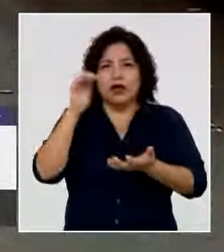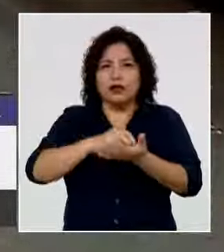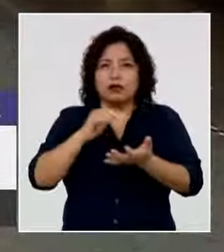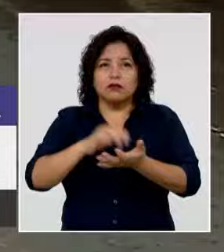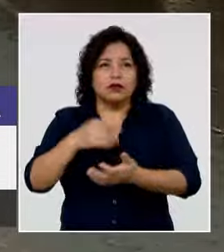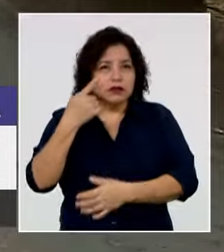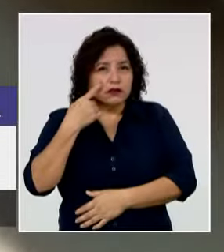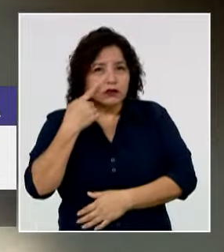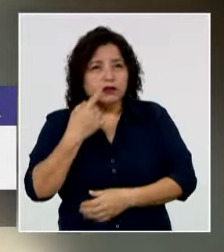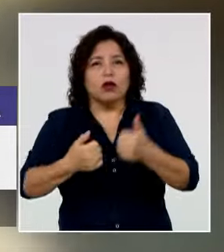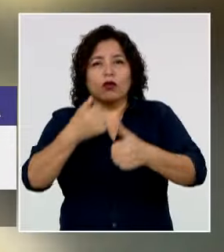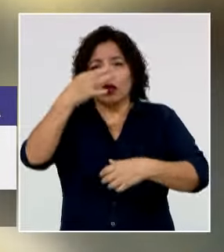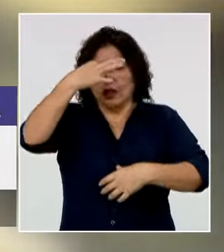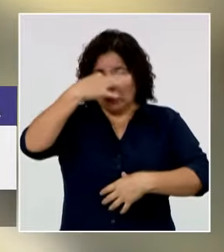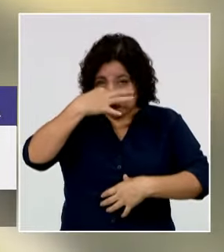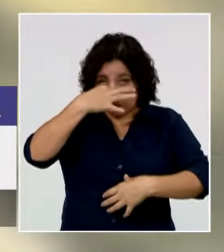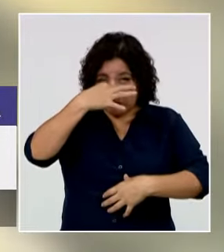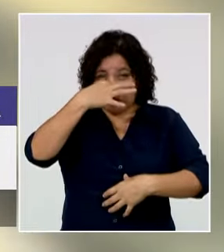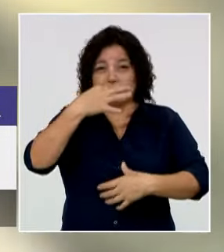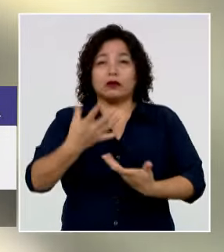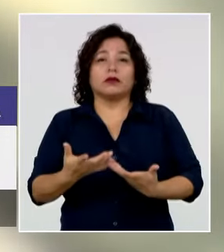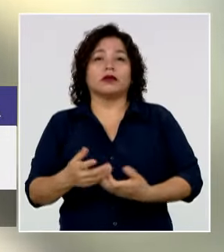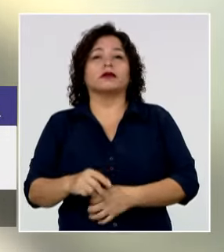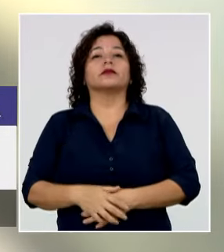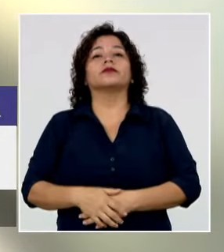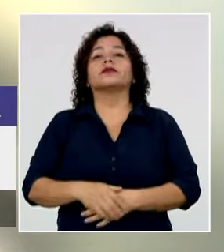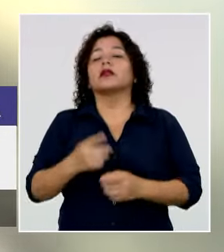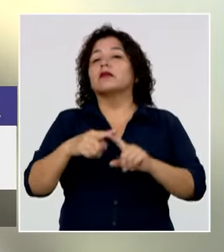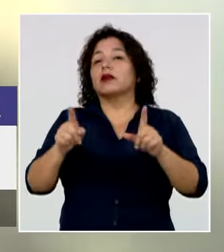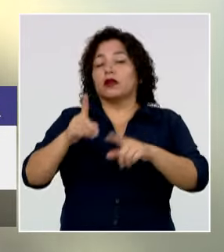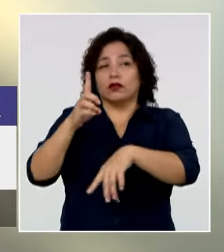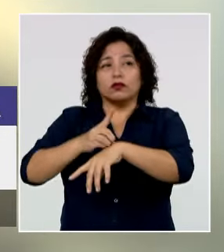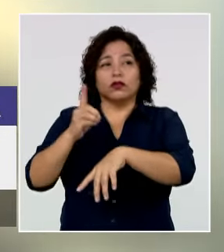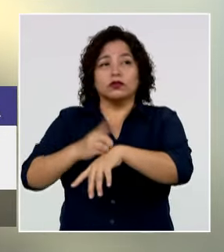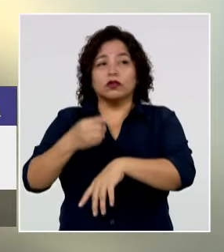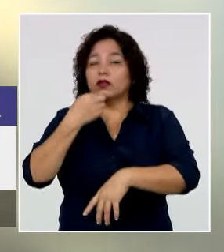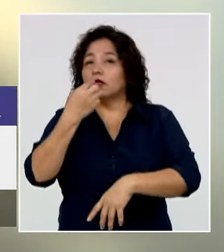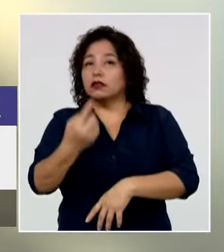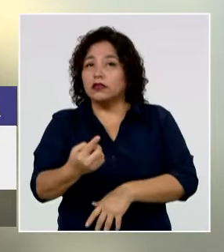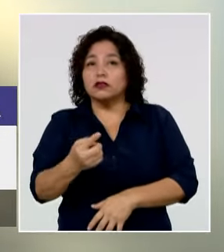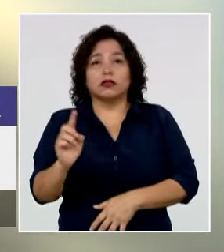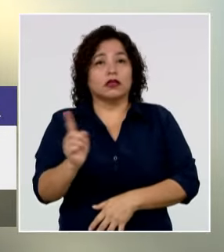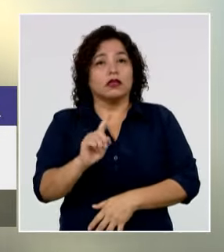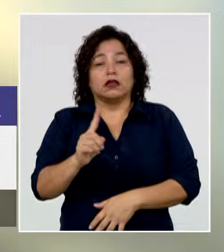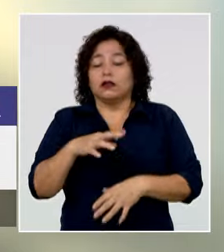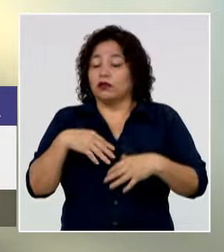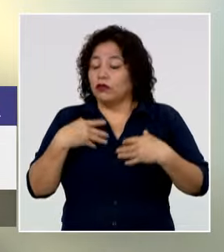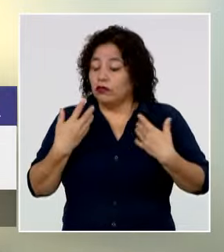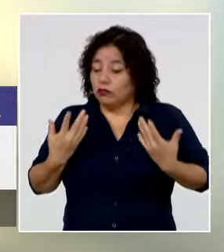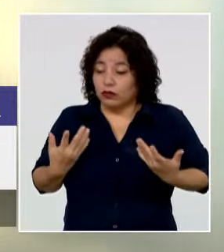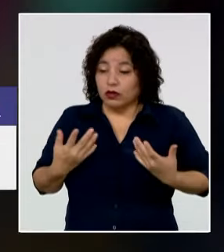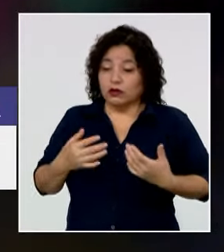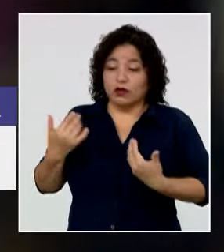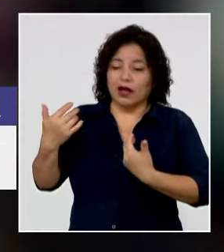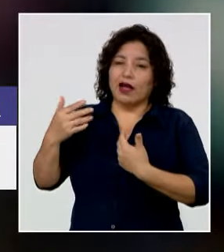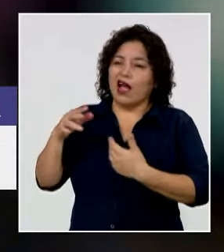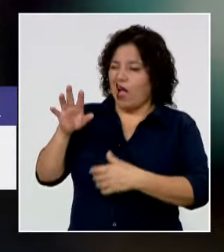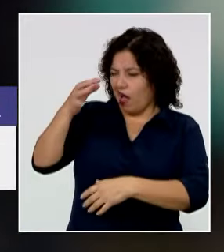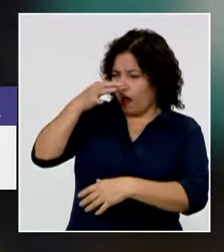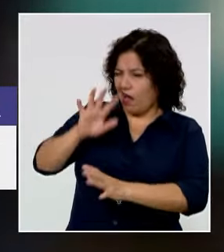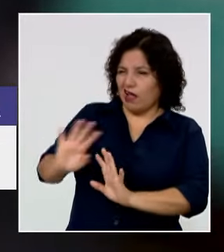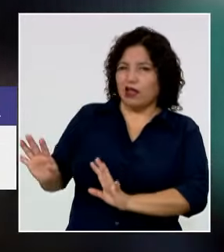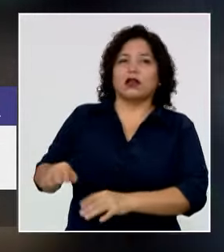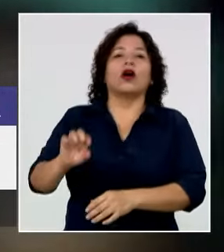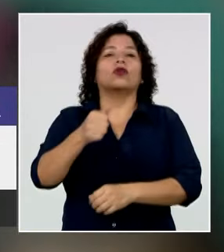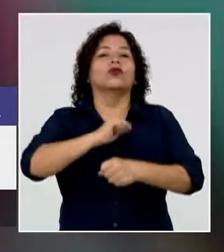época del año son gripe o resfriado común. Sin embargo, los especialistas señalan que no se debe pasar por alto otras como la